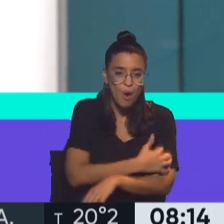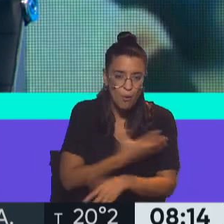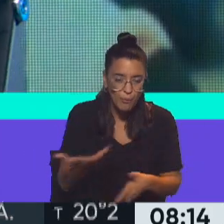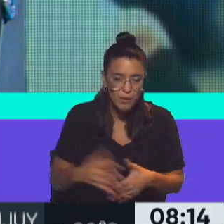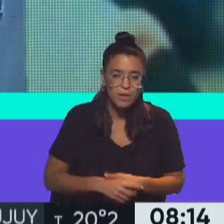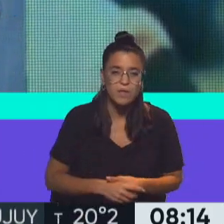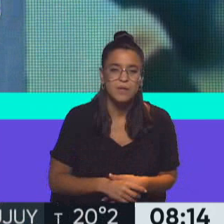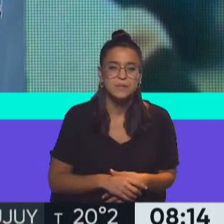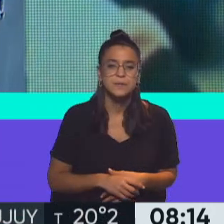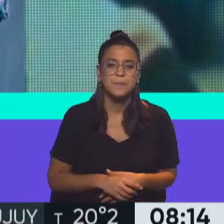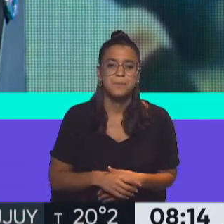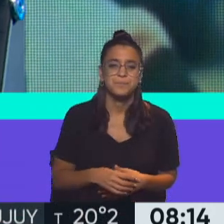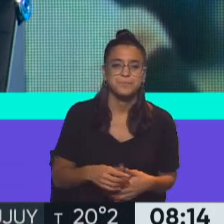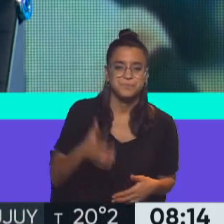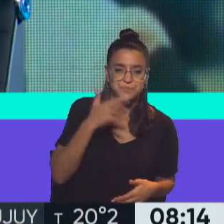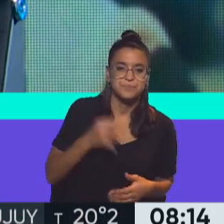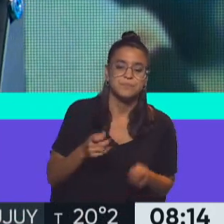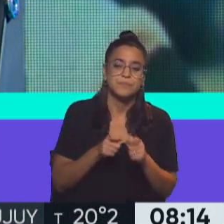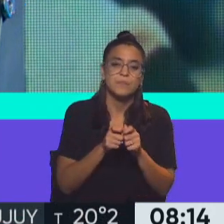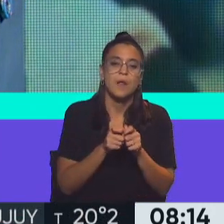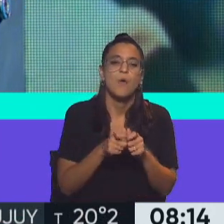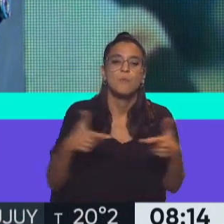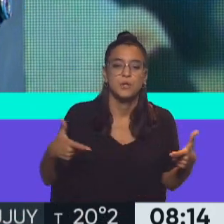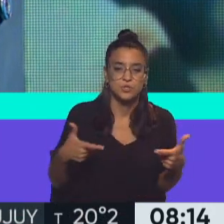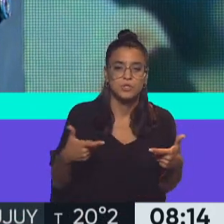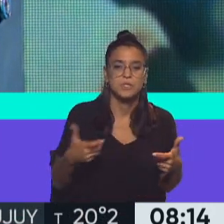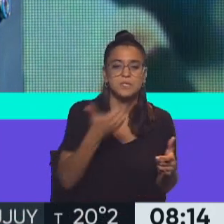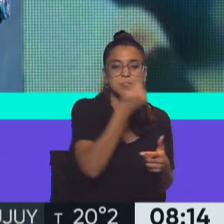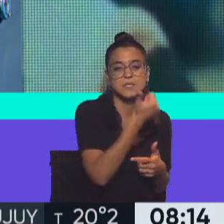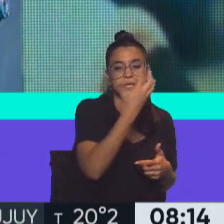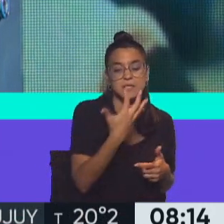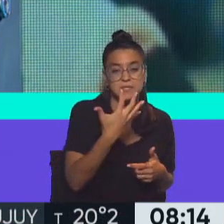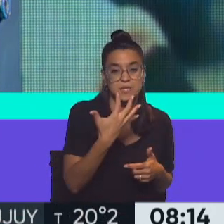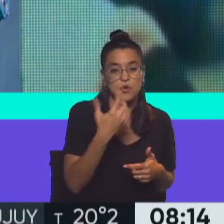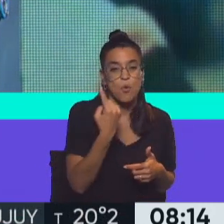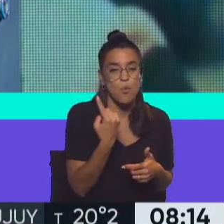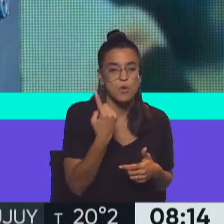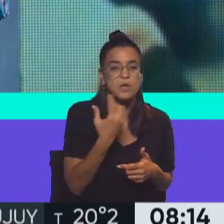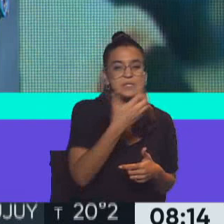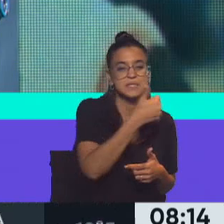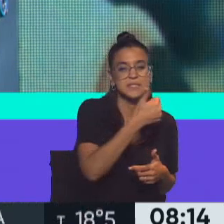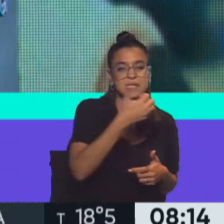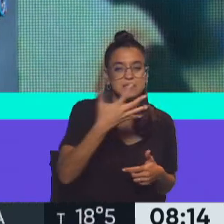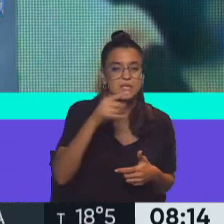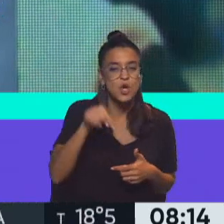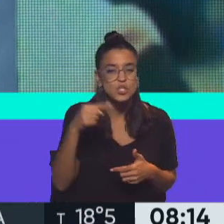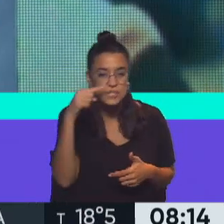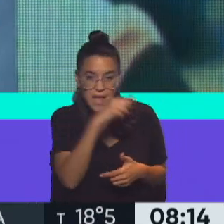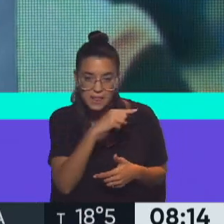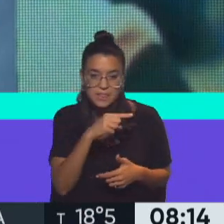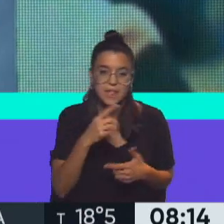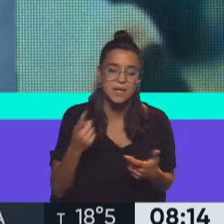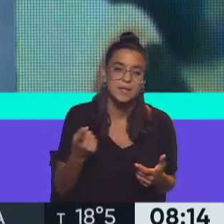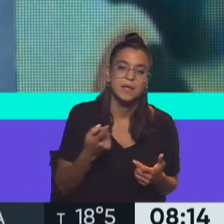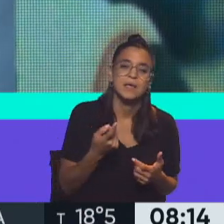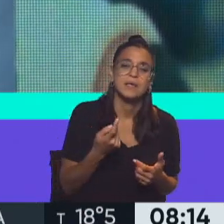Sí, en realidad aumentó, pasó de 65,1 a 65,7, con lo